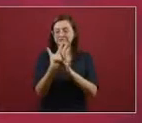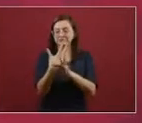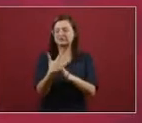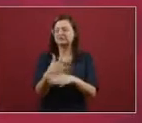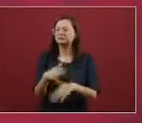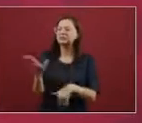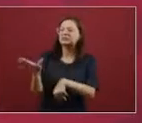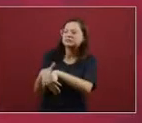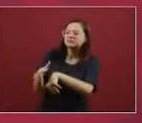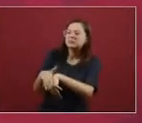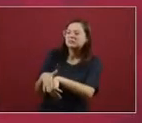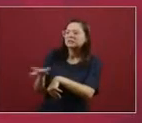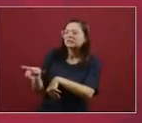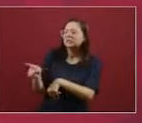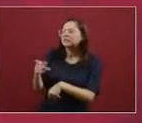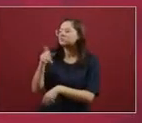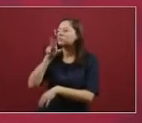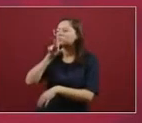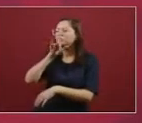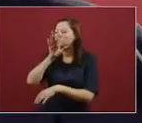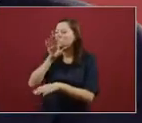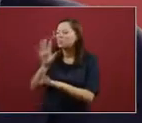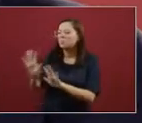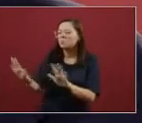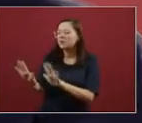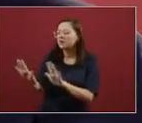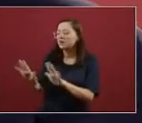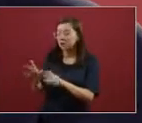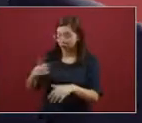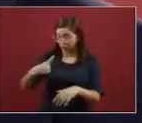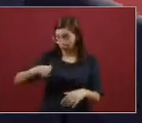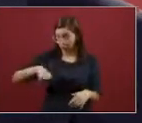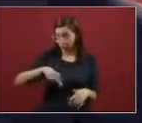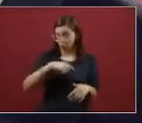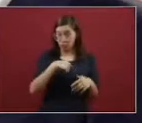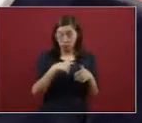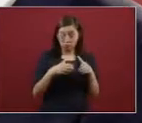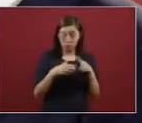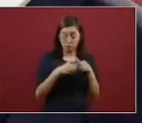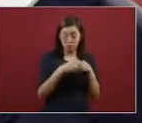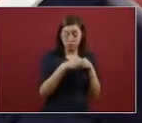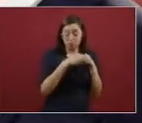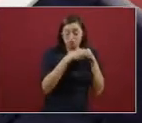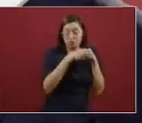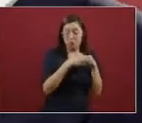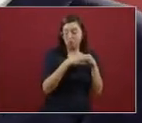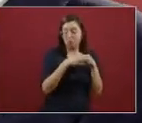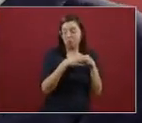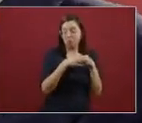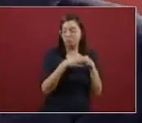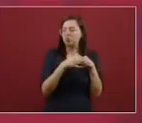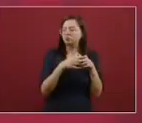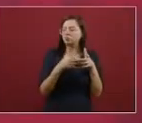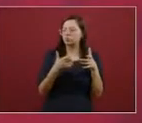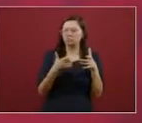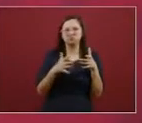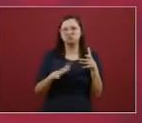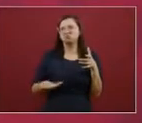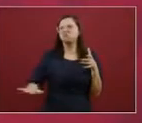preocupe porque nosotros palabras más palabras menos tenemos el